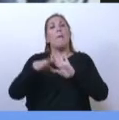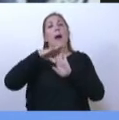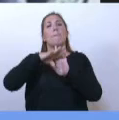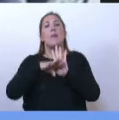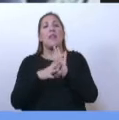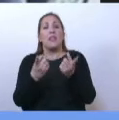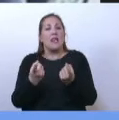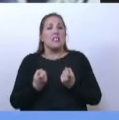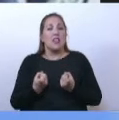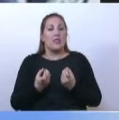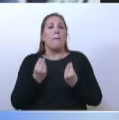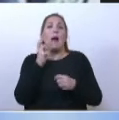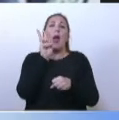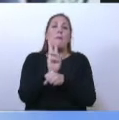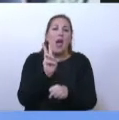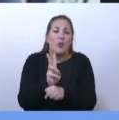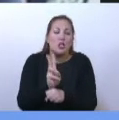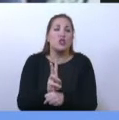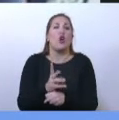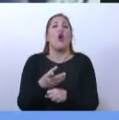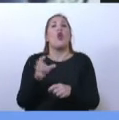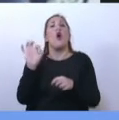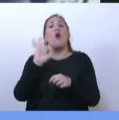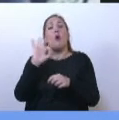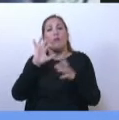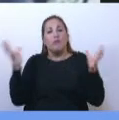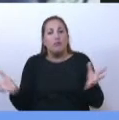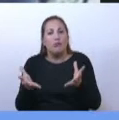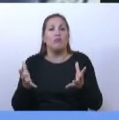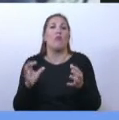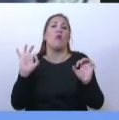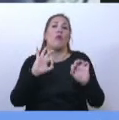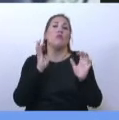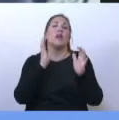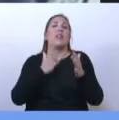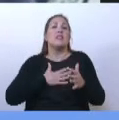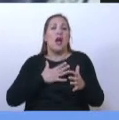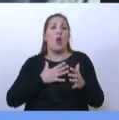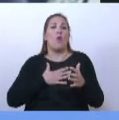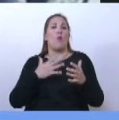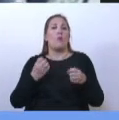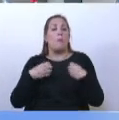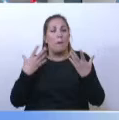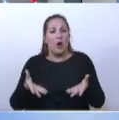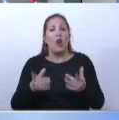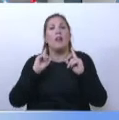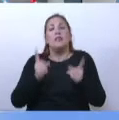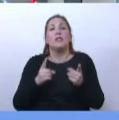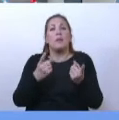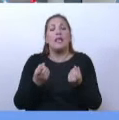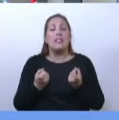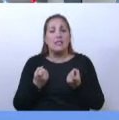tanto para la prevención como para la promoción y la recuperación de la salud y que además requieran